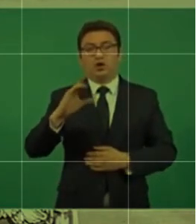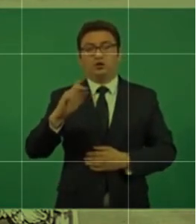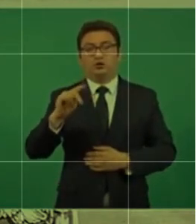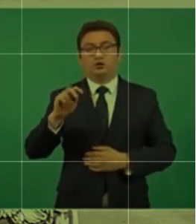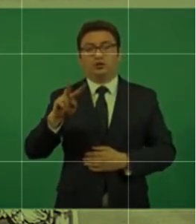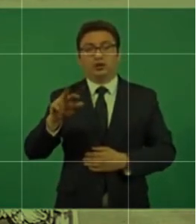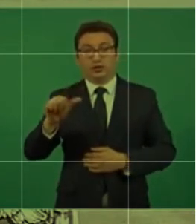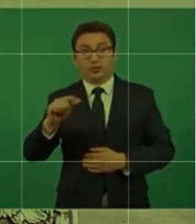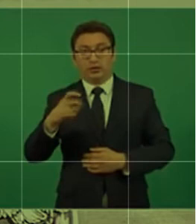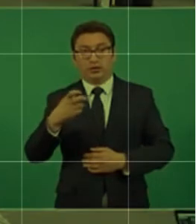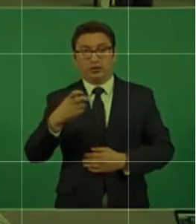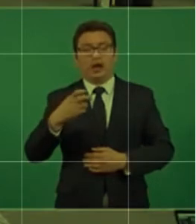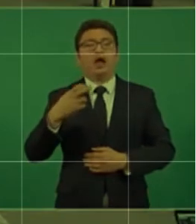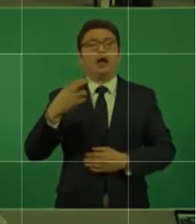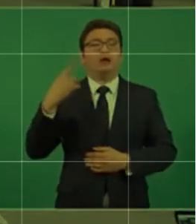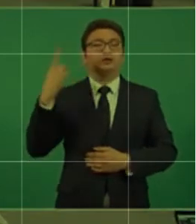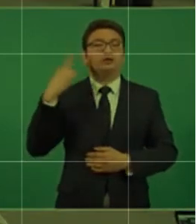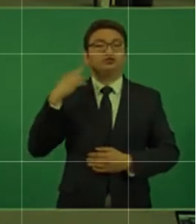radio.